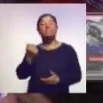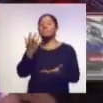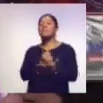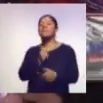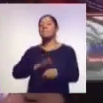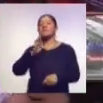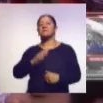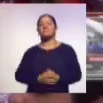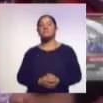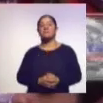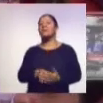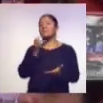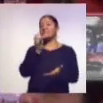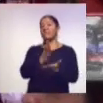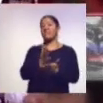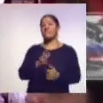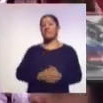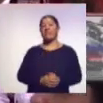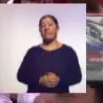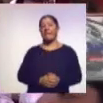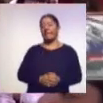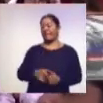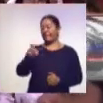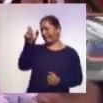quedan solamente a expensas de su inercia.